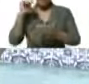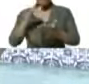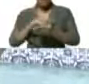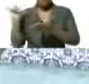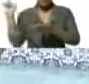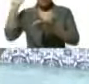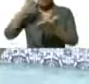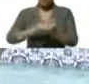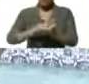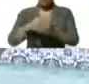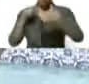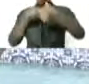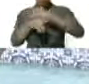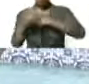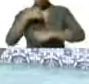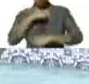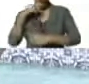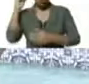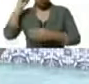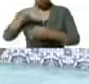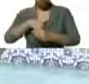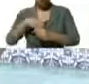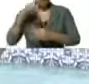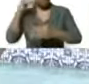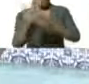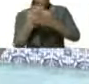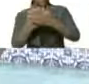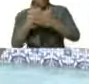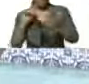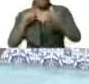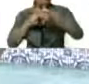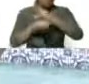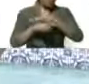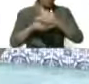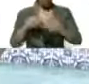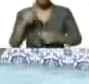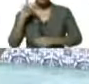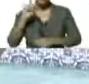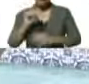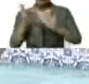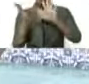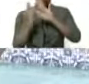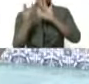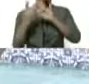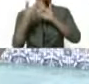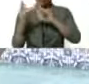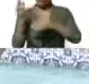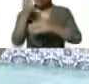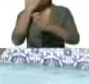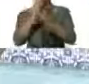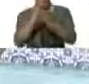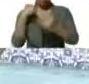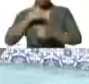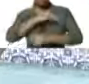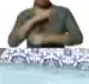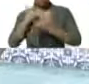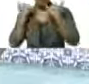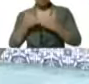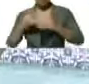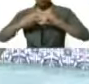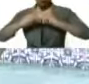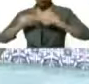nuestro país, prueba rápida, pero también a sus contactos directos, prueba rápida. Estamos ya en todo el